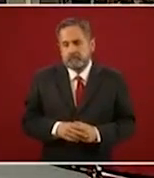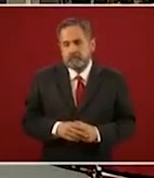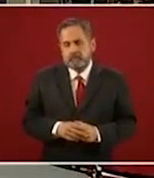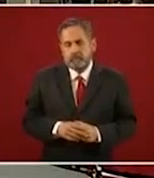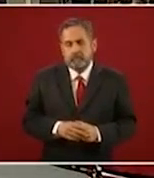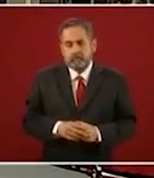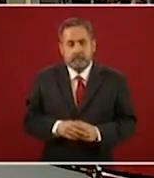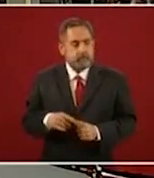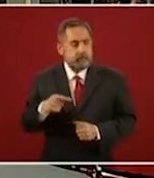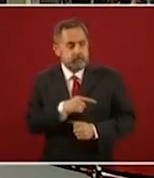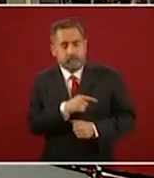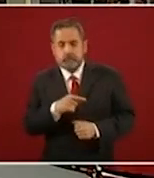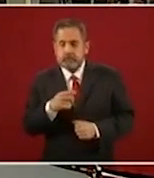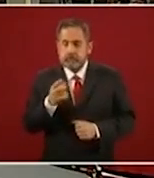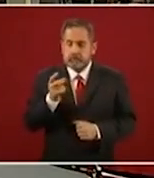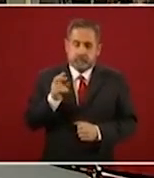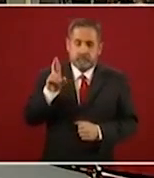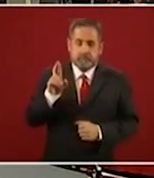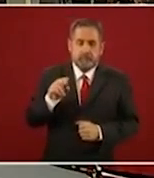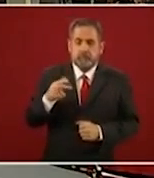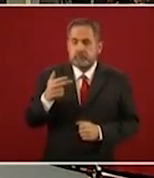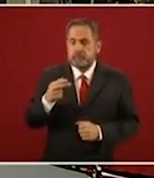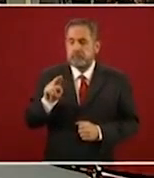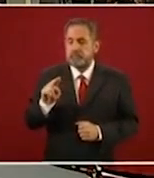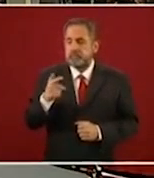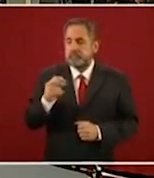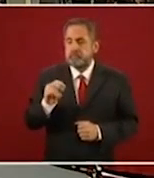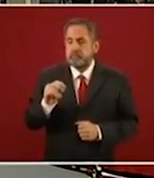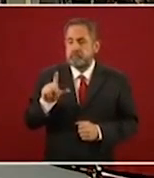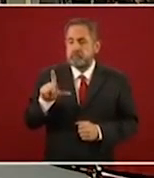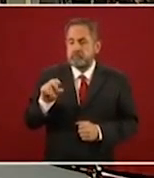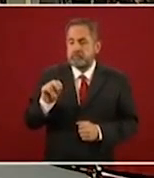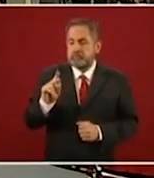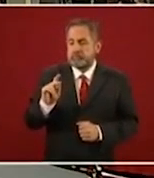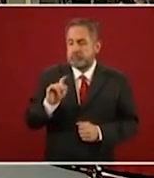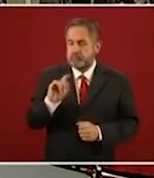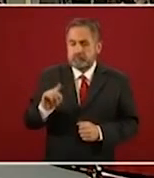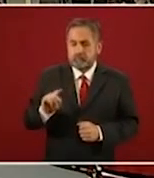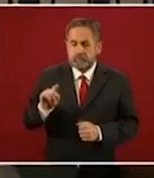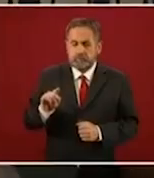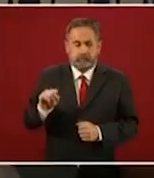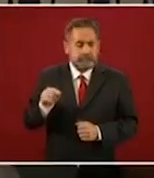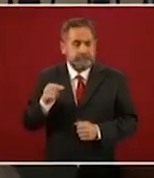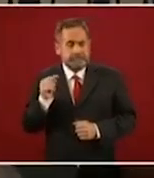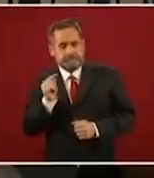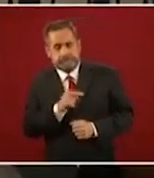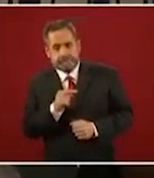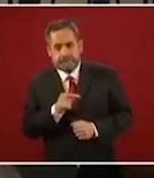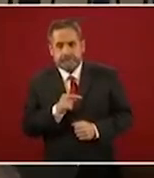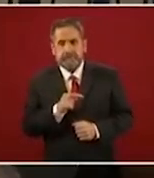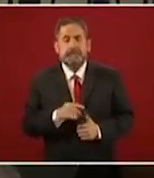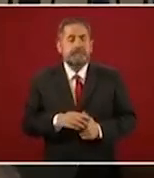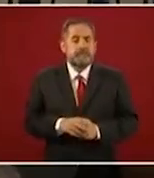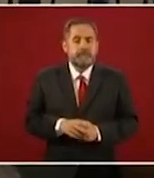el doctor tuvo lópez gatell va